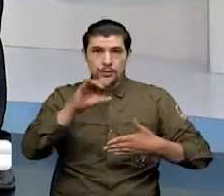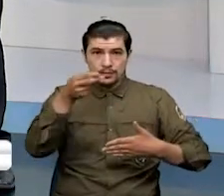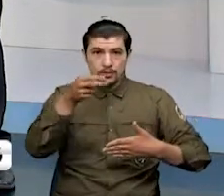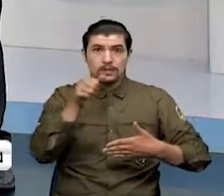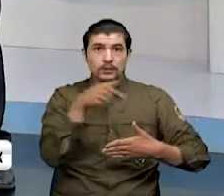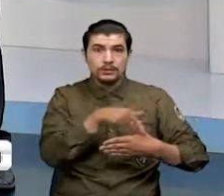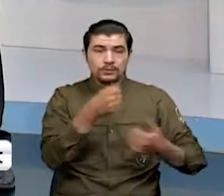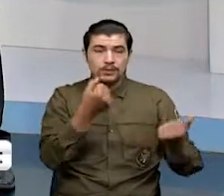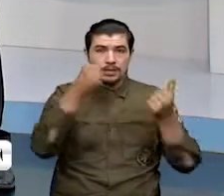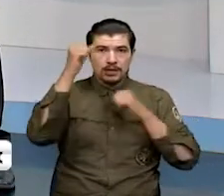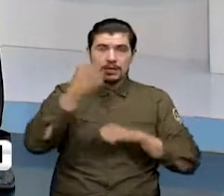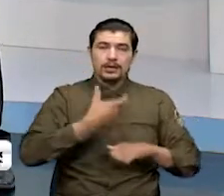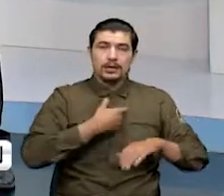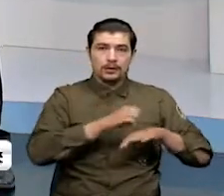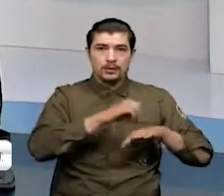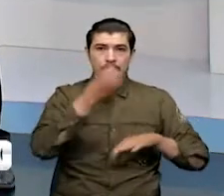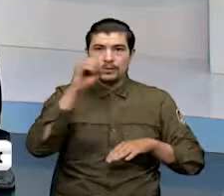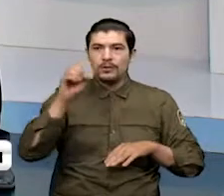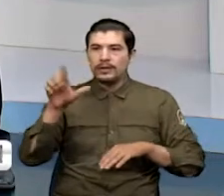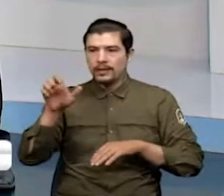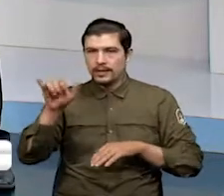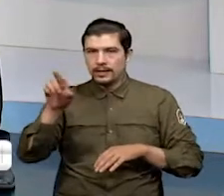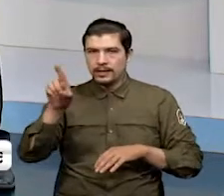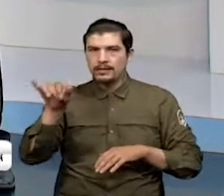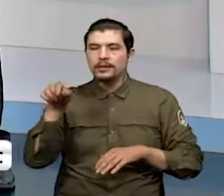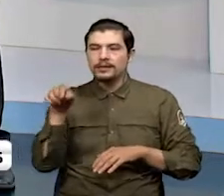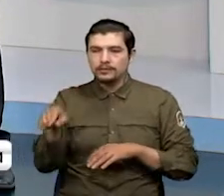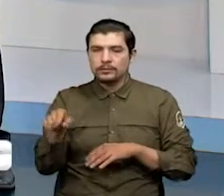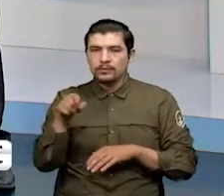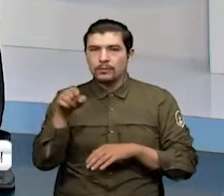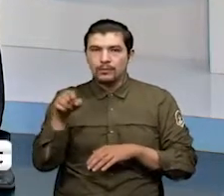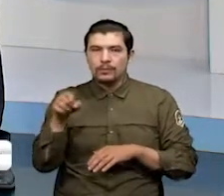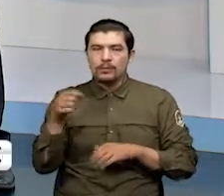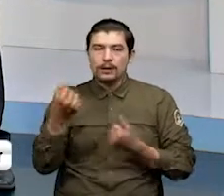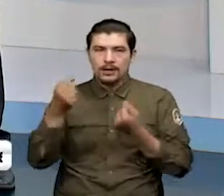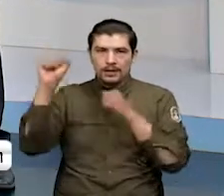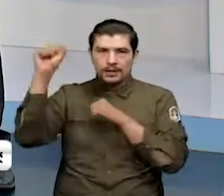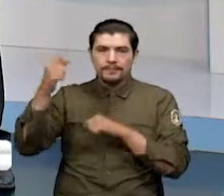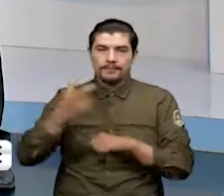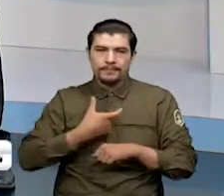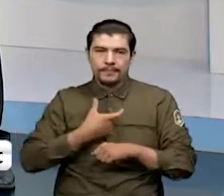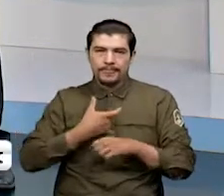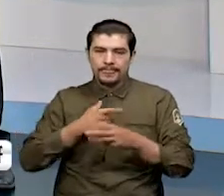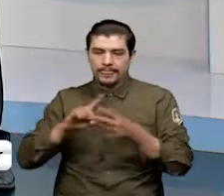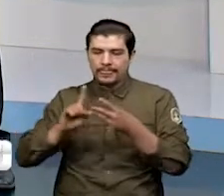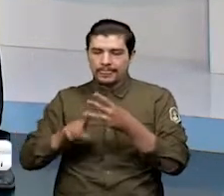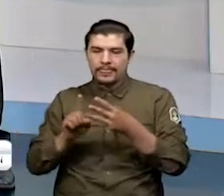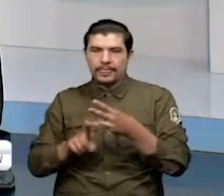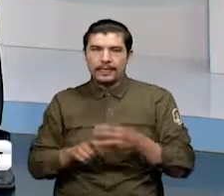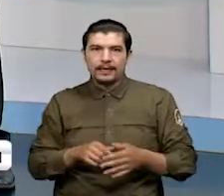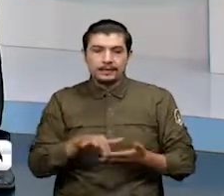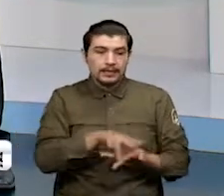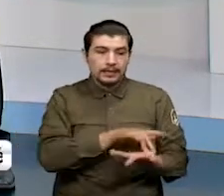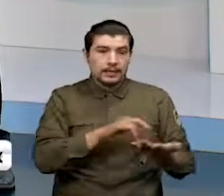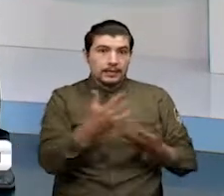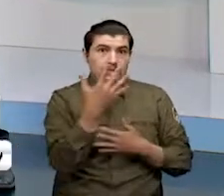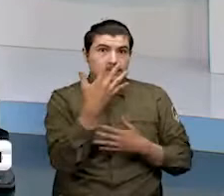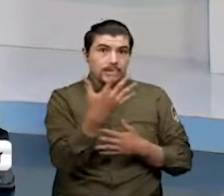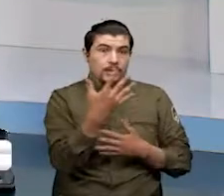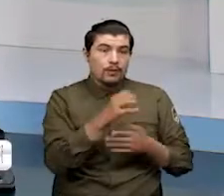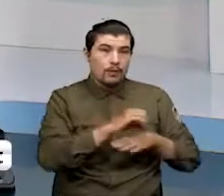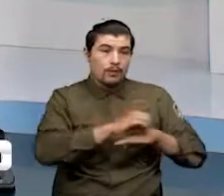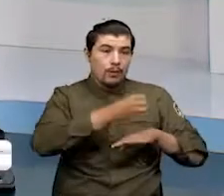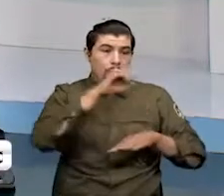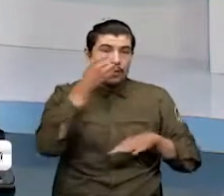y leider navarrio medalla de bronce precisamente ello vamos a hablar porque santander ya no llevan 5 oros en los juegos sudamericanos que se cumplen en cochabamba bolivia